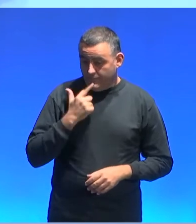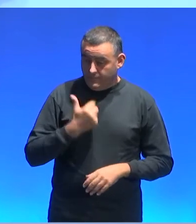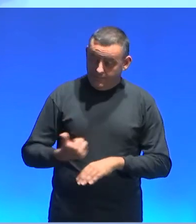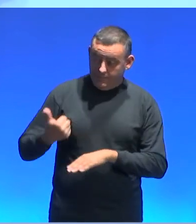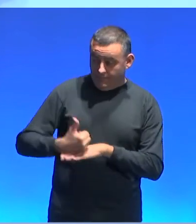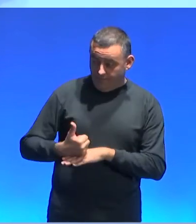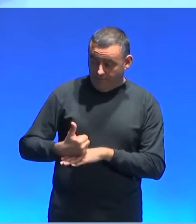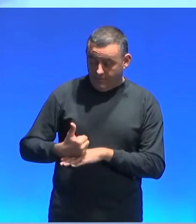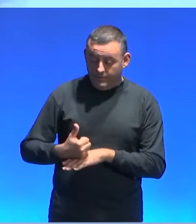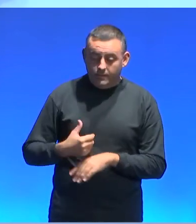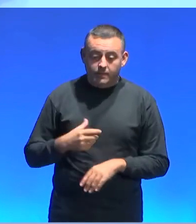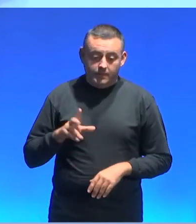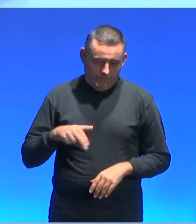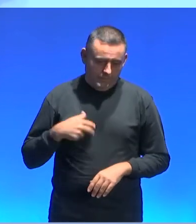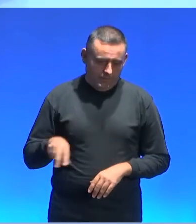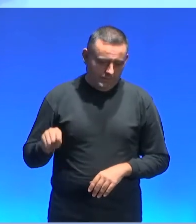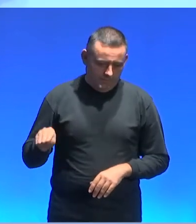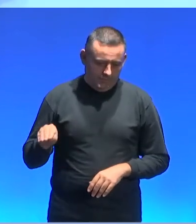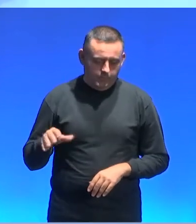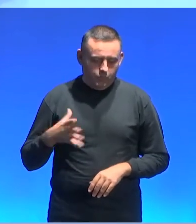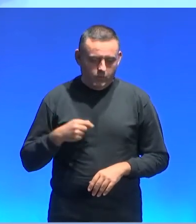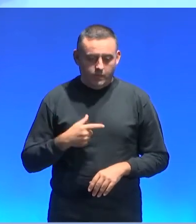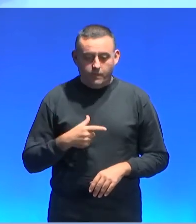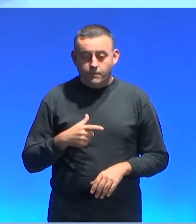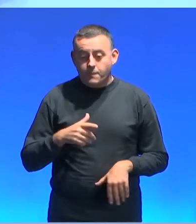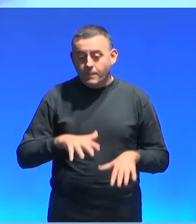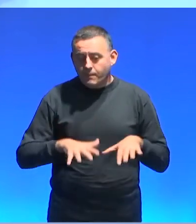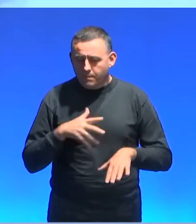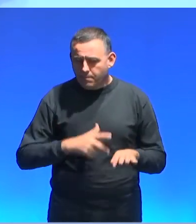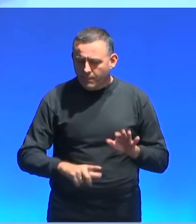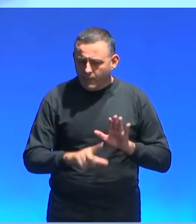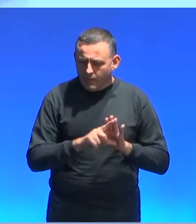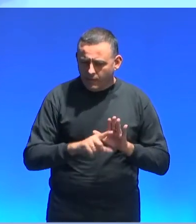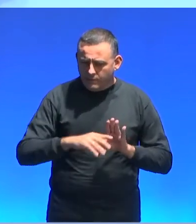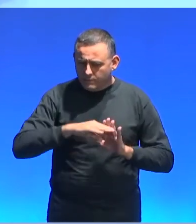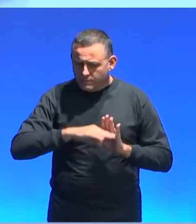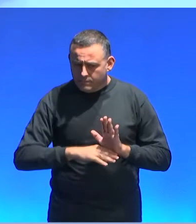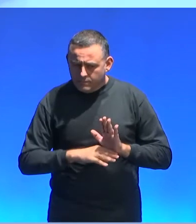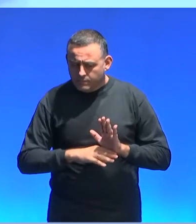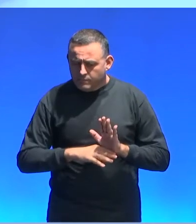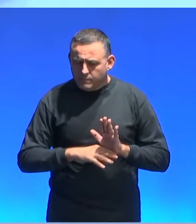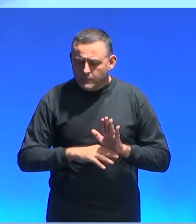cómo de alguna manera las leyes nos están impidiendo